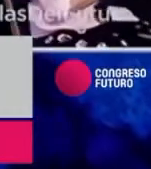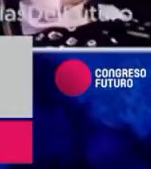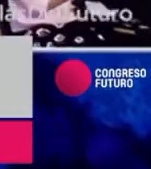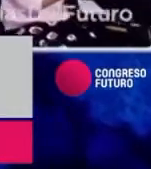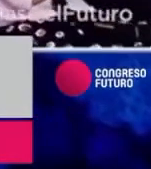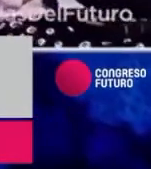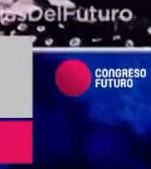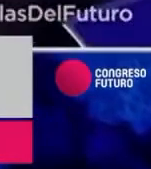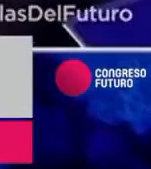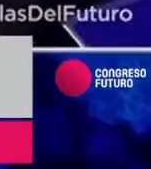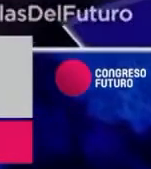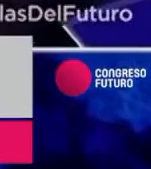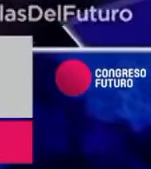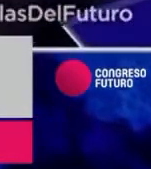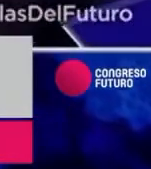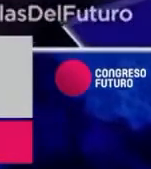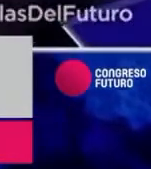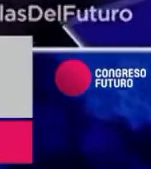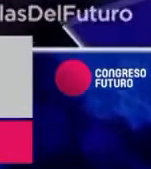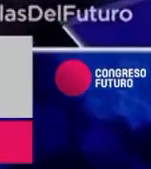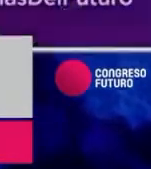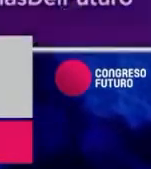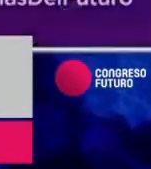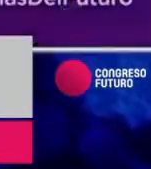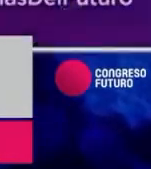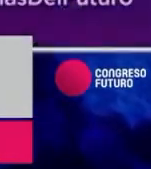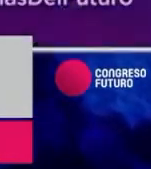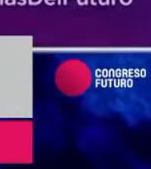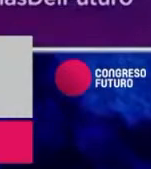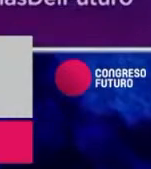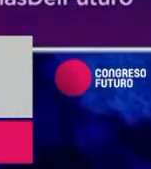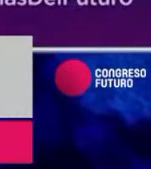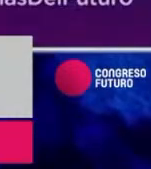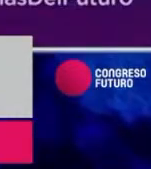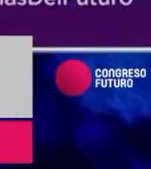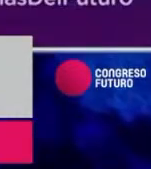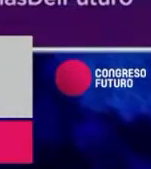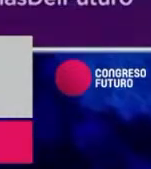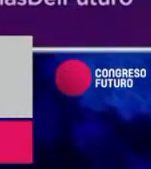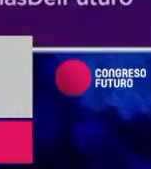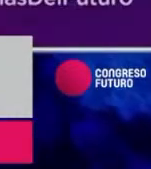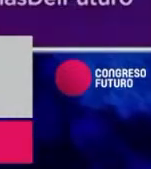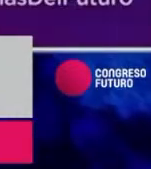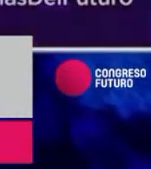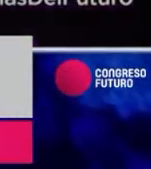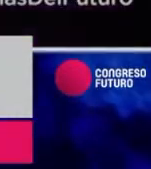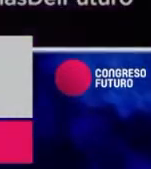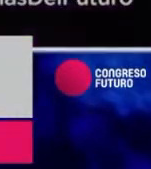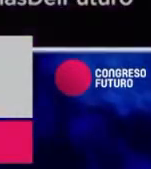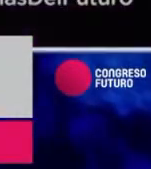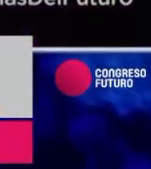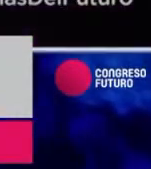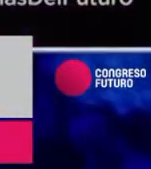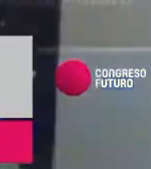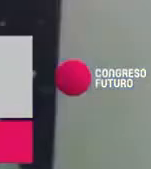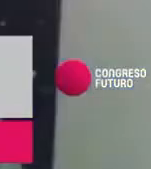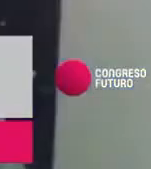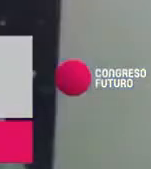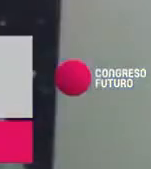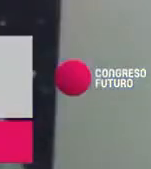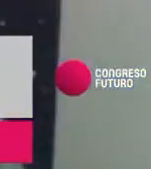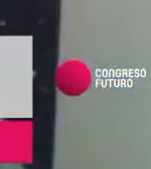ellos hacer mover una extremidad artificial simplemente estimulando esas neuronas.